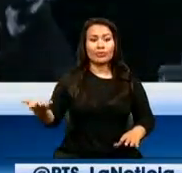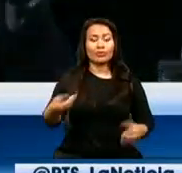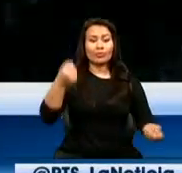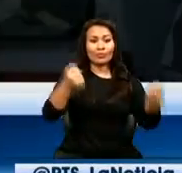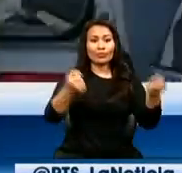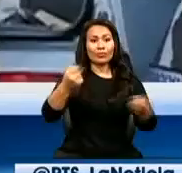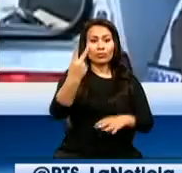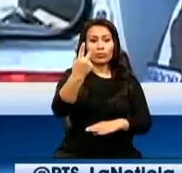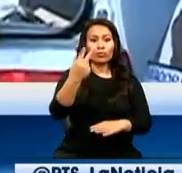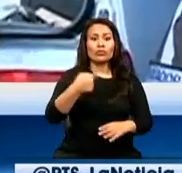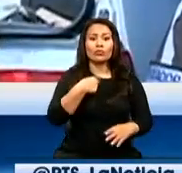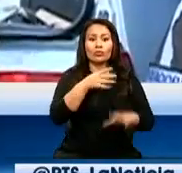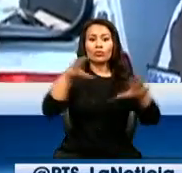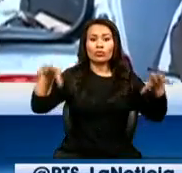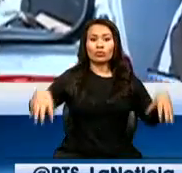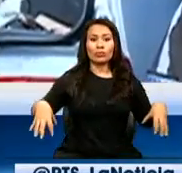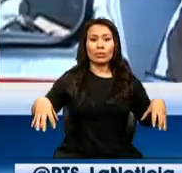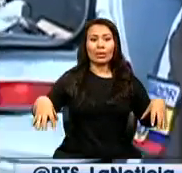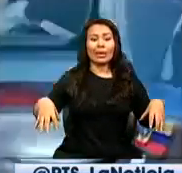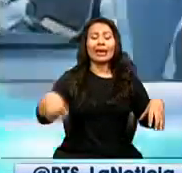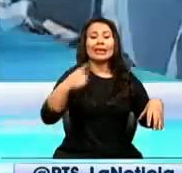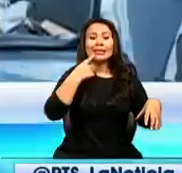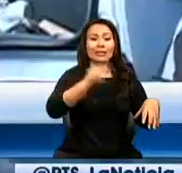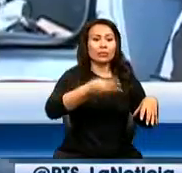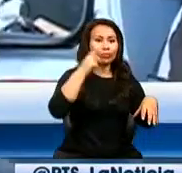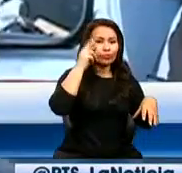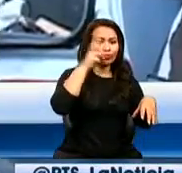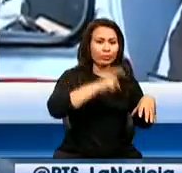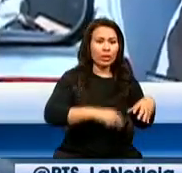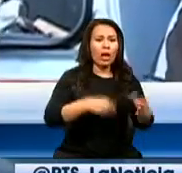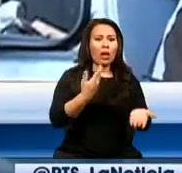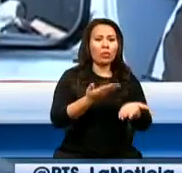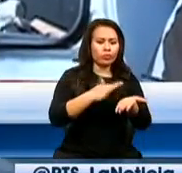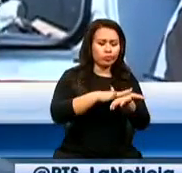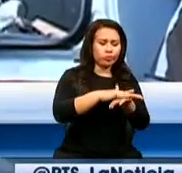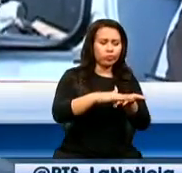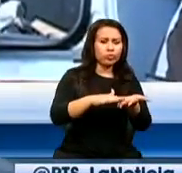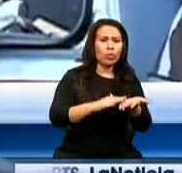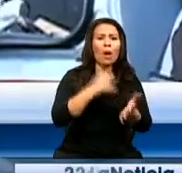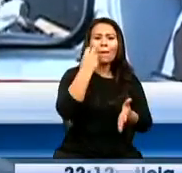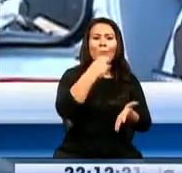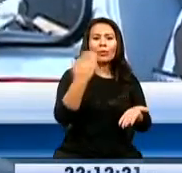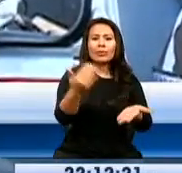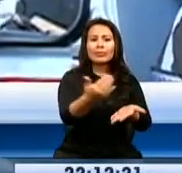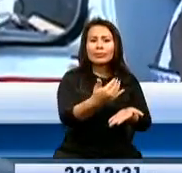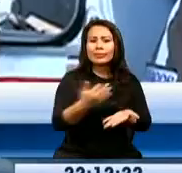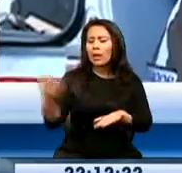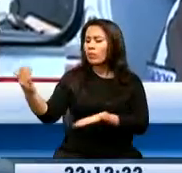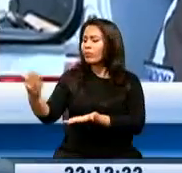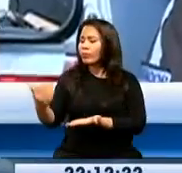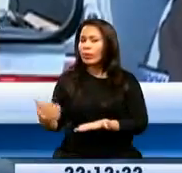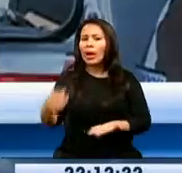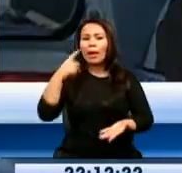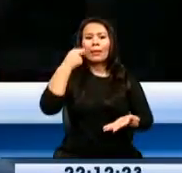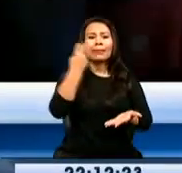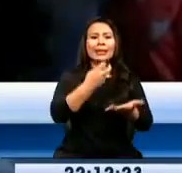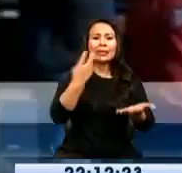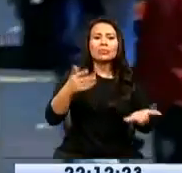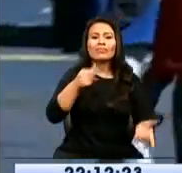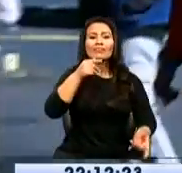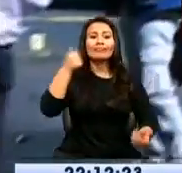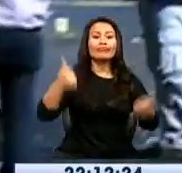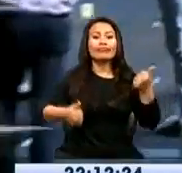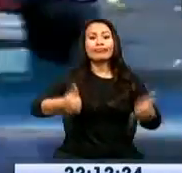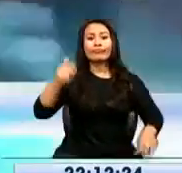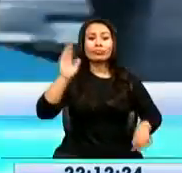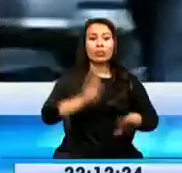vehículos. Estamos realizando las experticias debidas, levantando huellas, vestigios para realizar el informe técnico que se remitirá a la Fiscalía. La